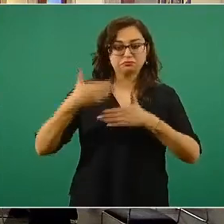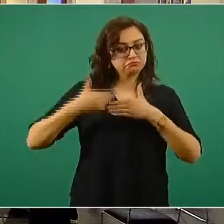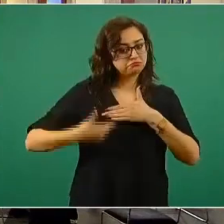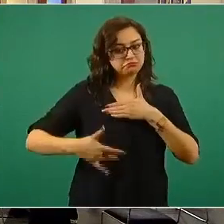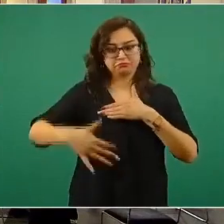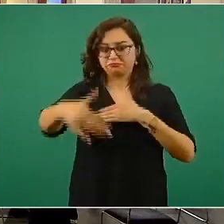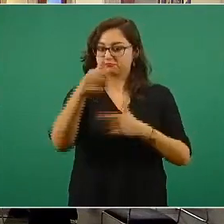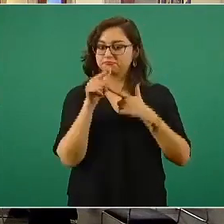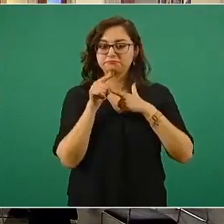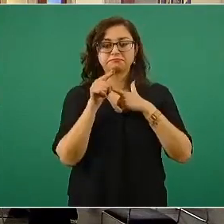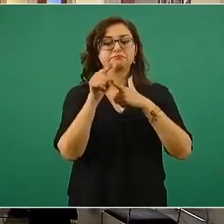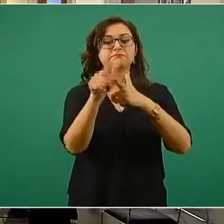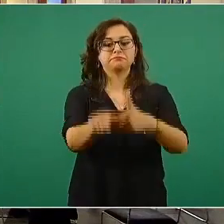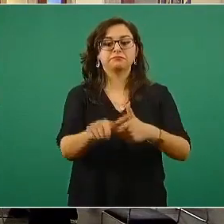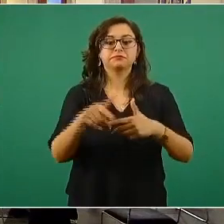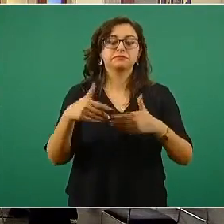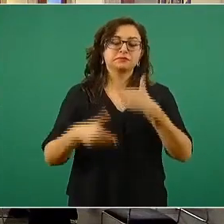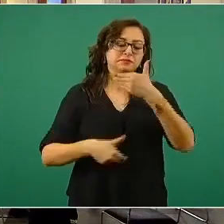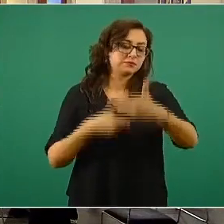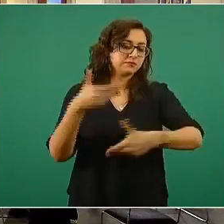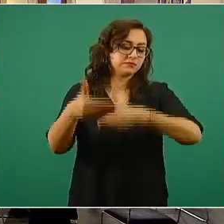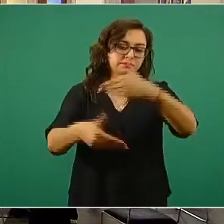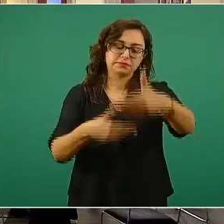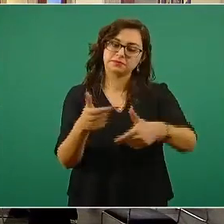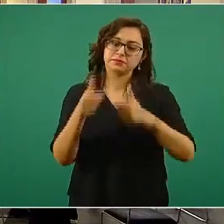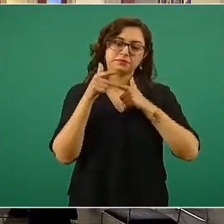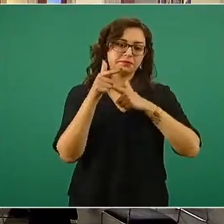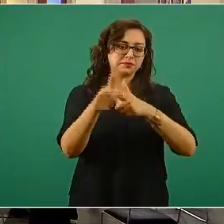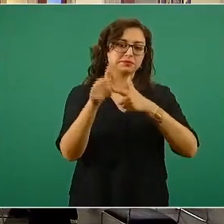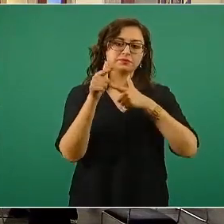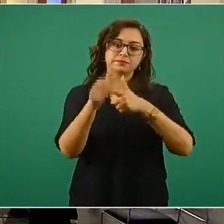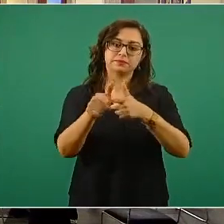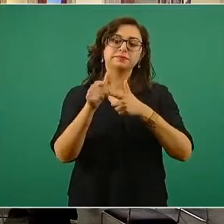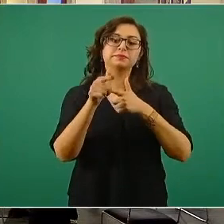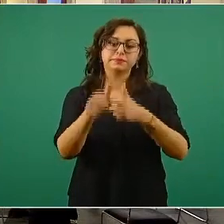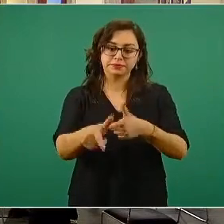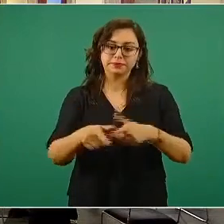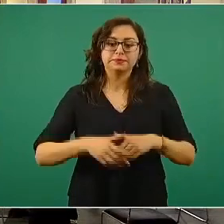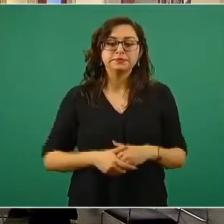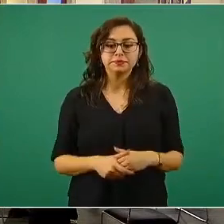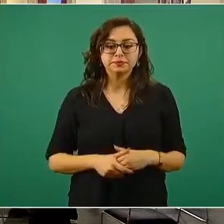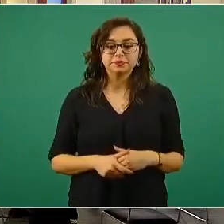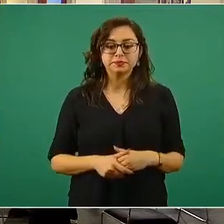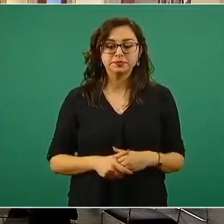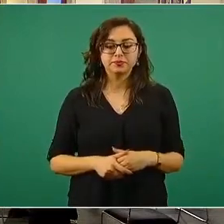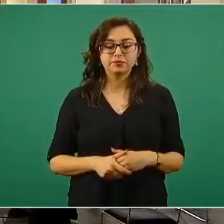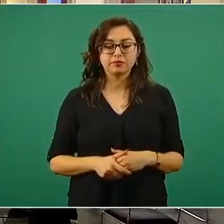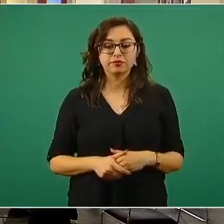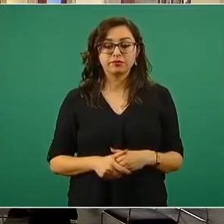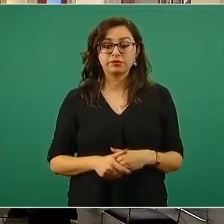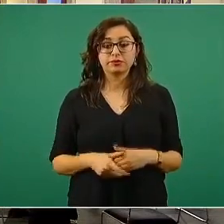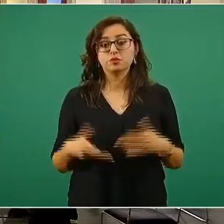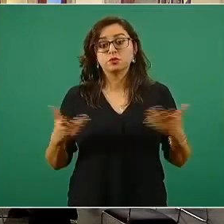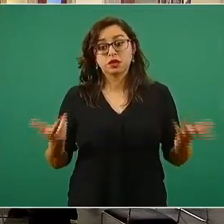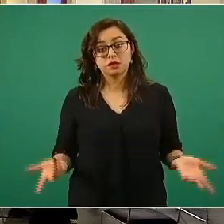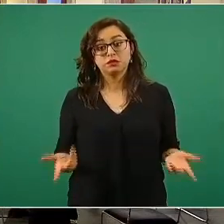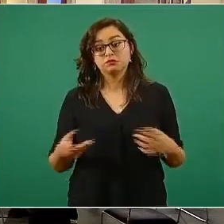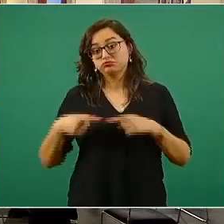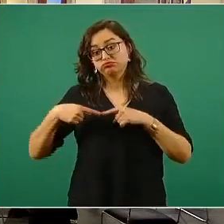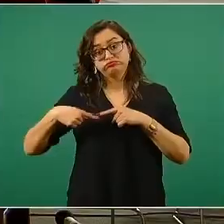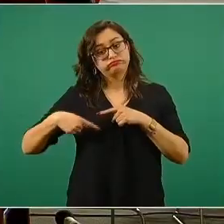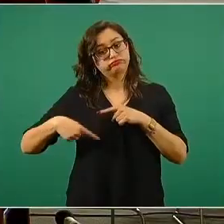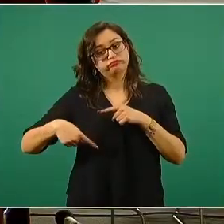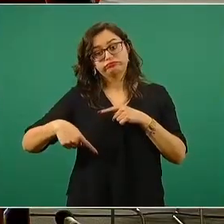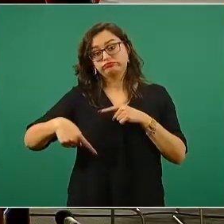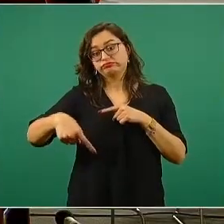seguirá incrementándose en las siguientes semanas, y esto obviamente será durante pues todo lo que